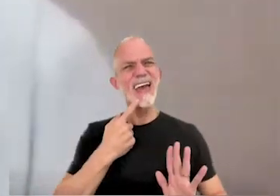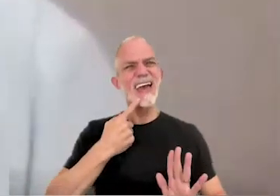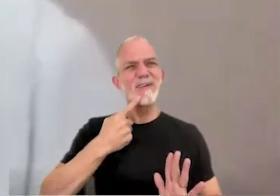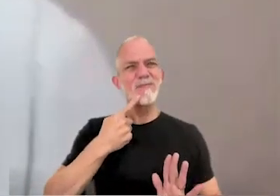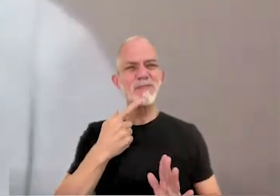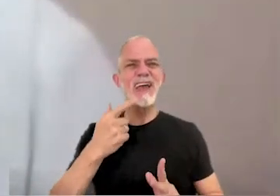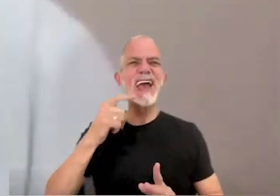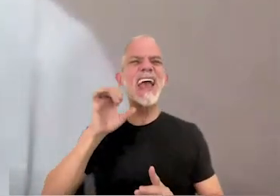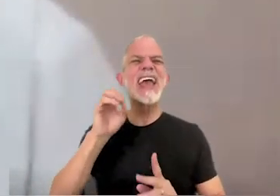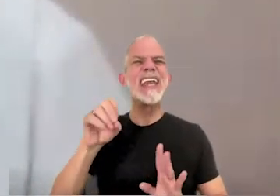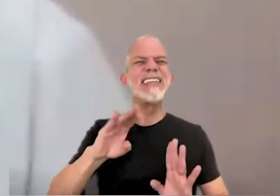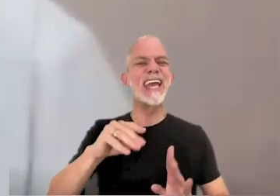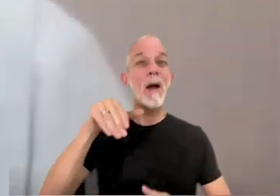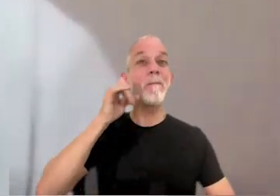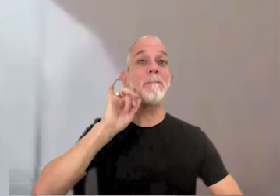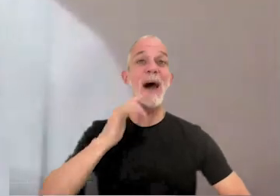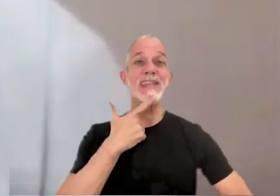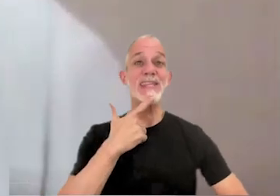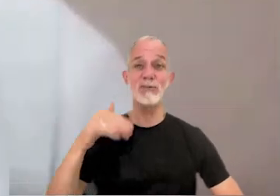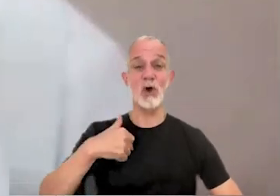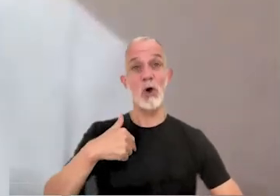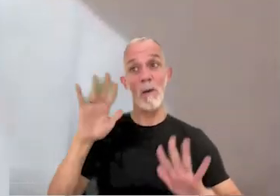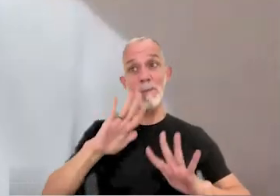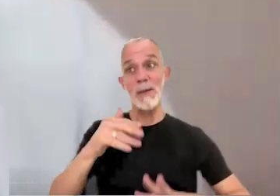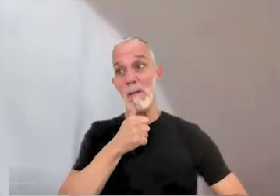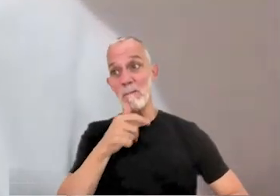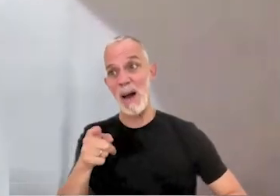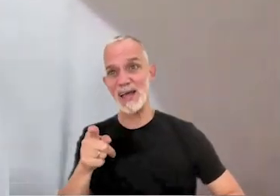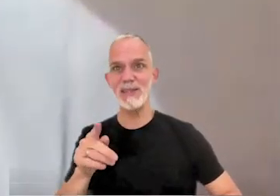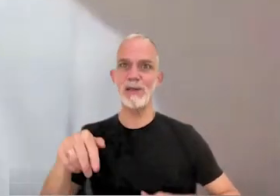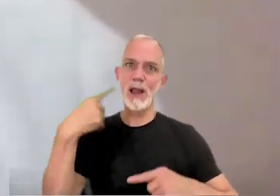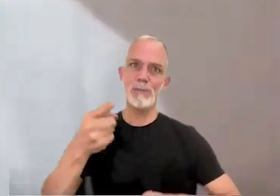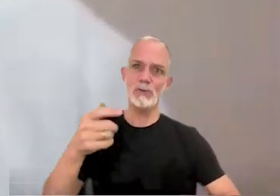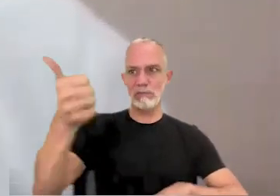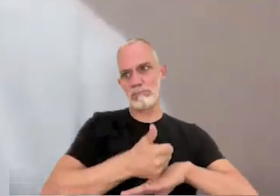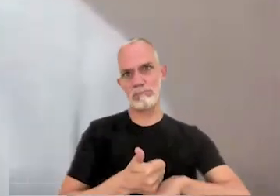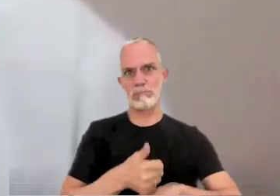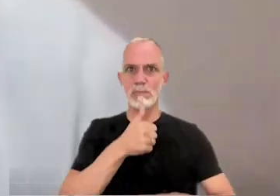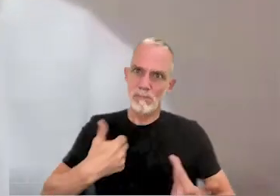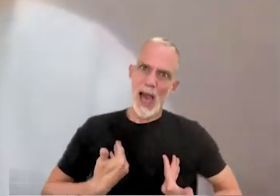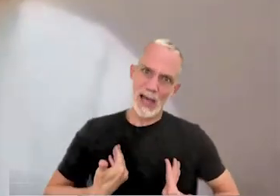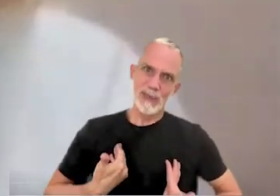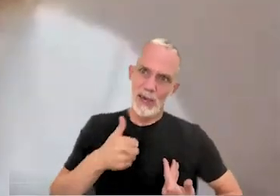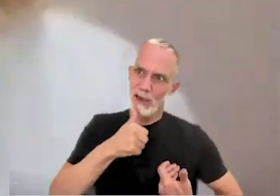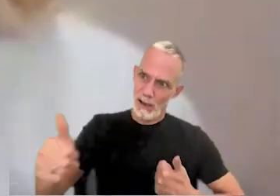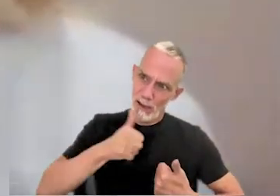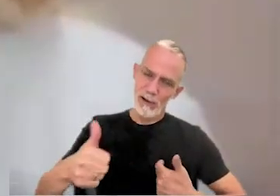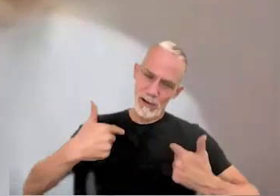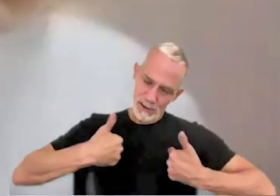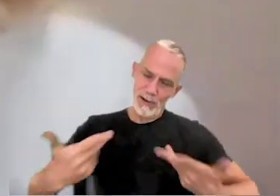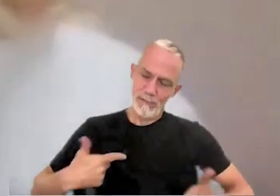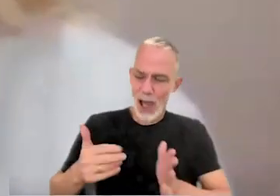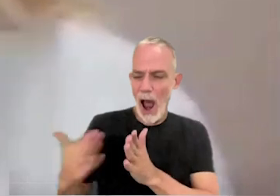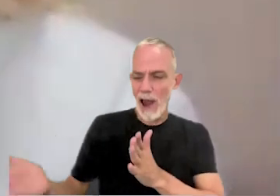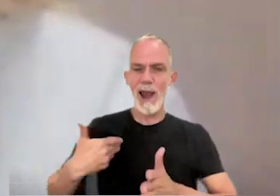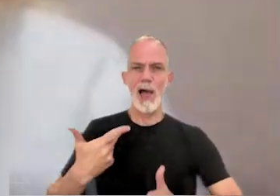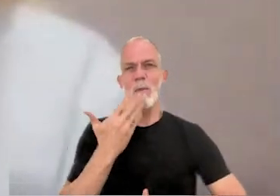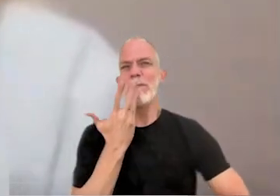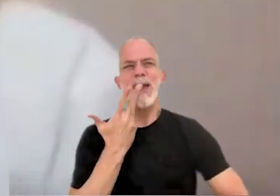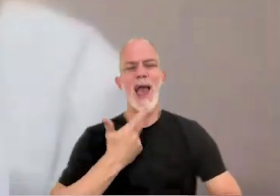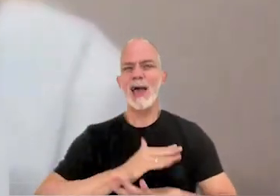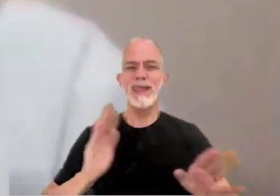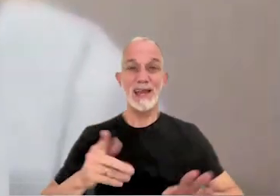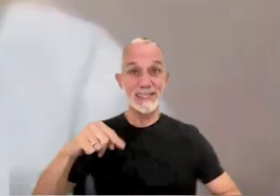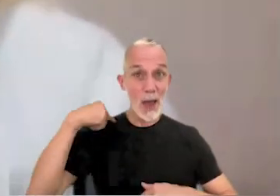dijo hace un ratito me voy a hacer el mate. Bueno, la próxima me tiene que estar acá haciendo el mate al lado mío, que me encantaría. Así que la